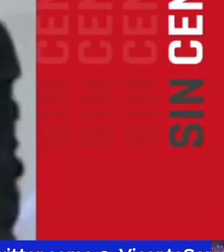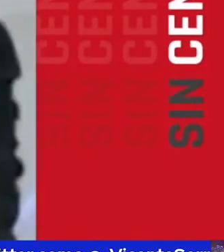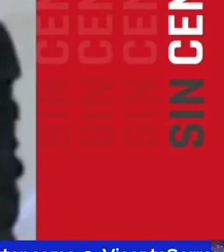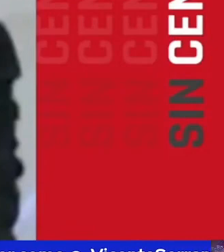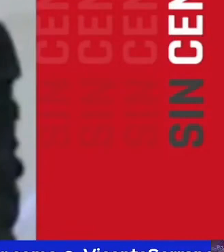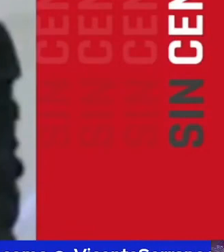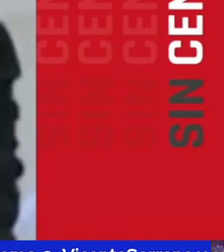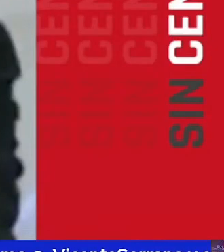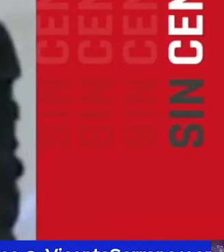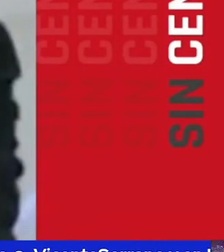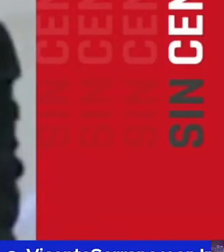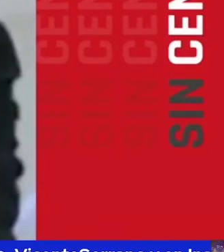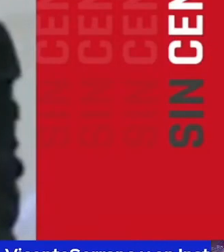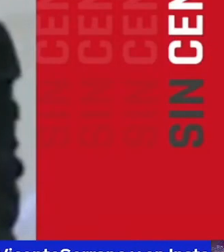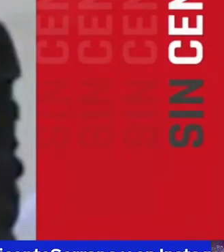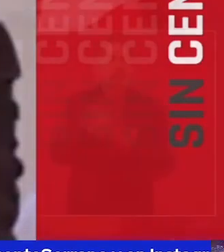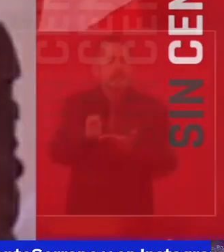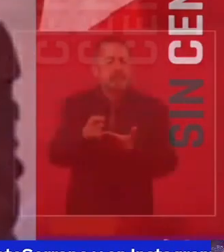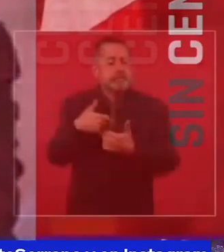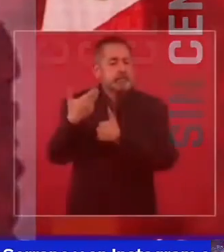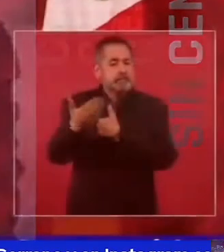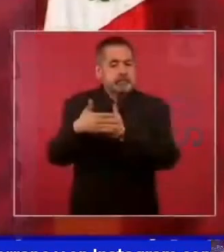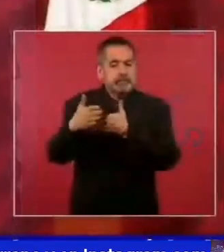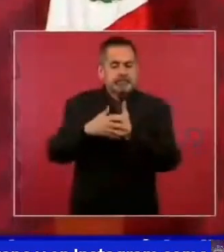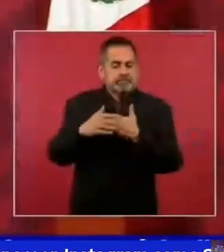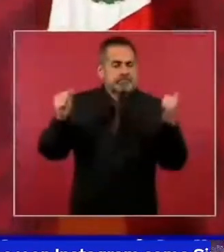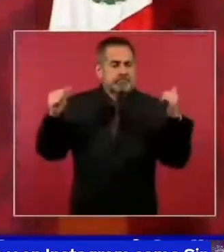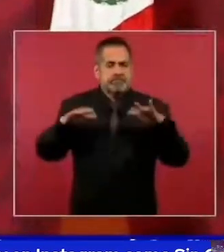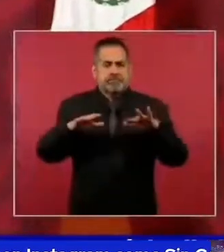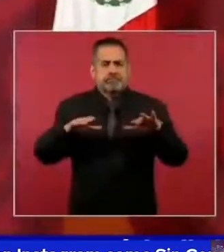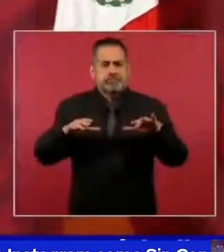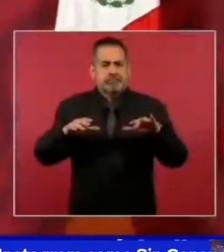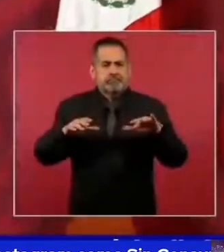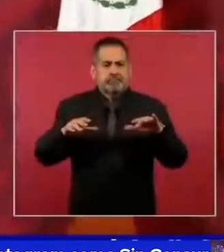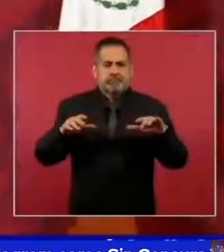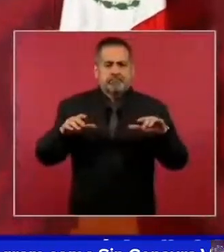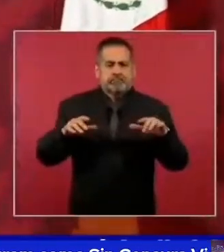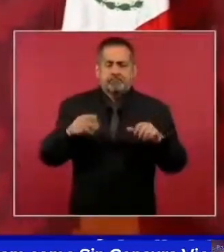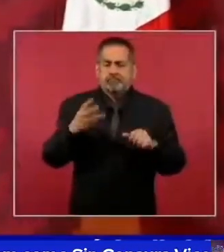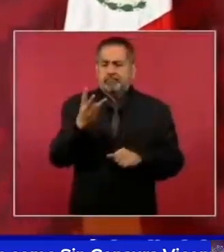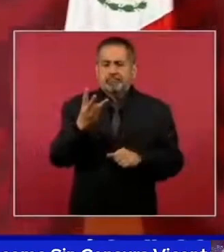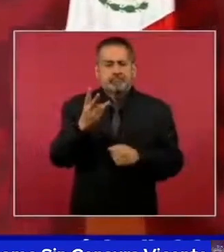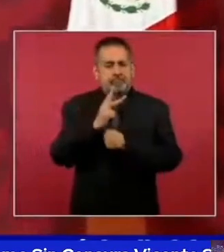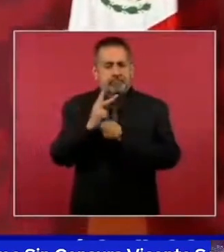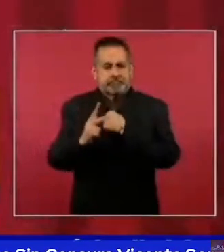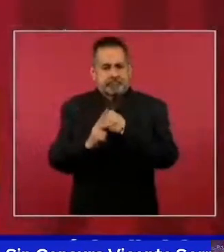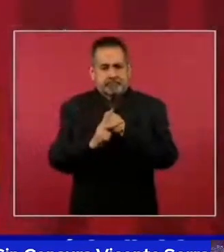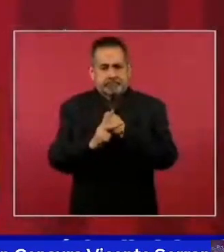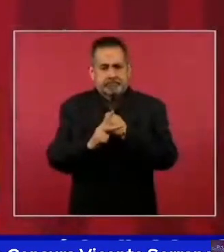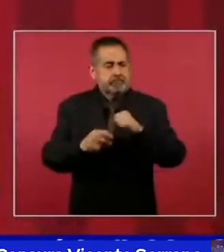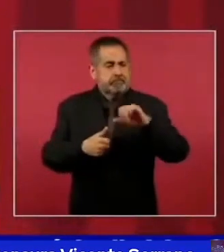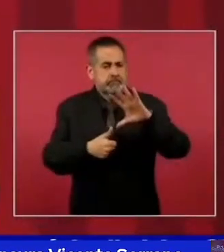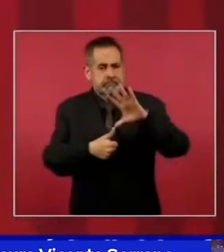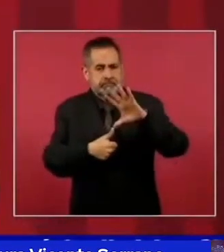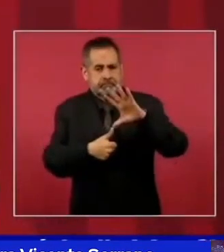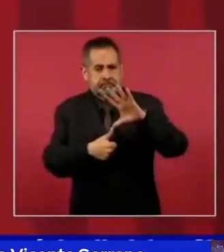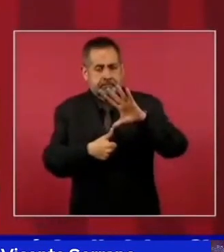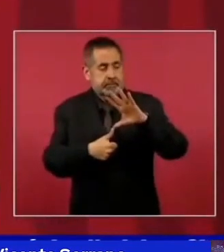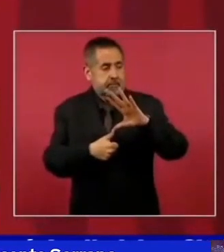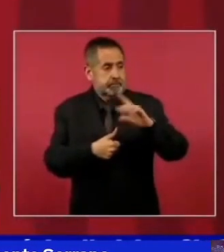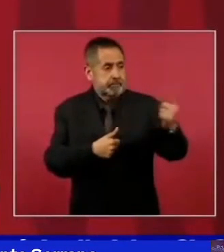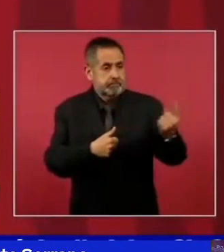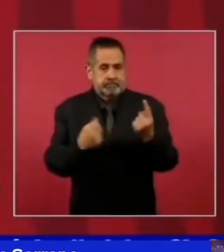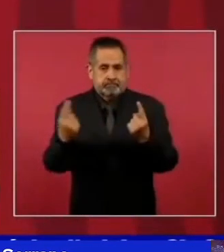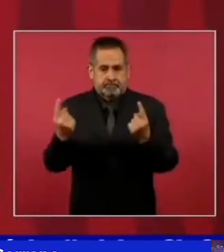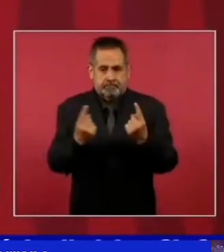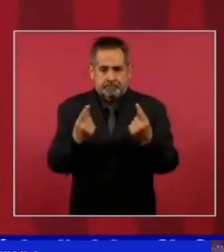él también podría ser la víctima de una estratagema con tal de enfrentar a su gobierno. Imagínese usted, si